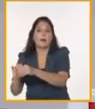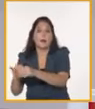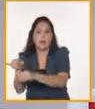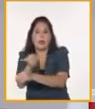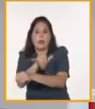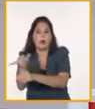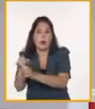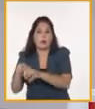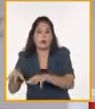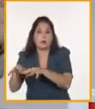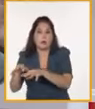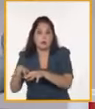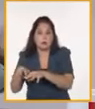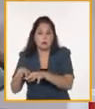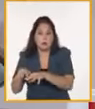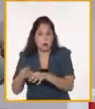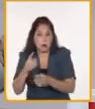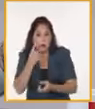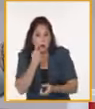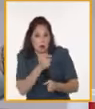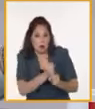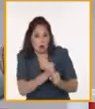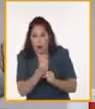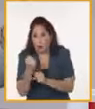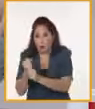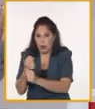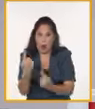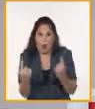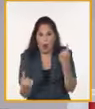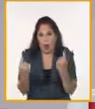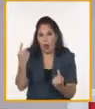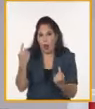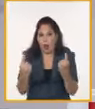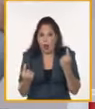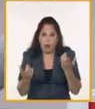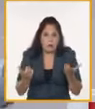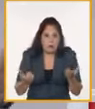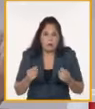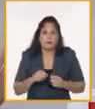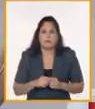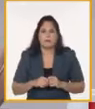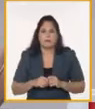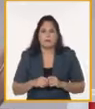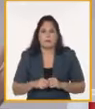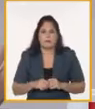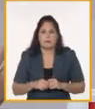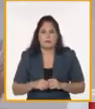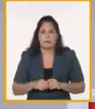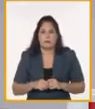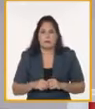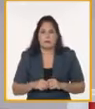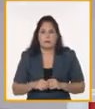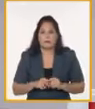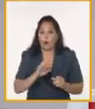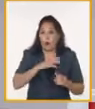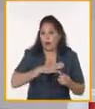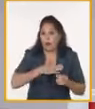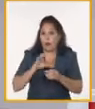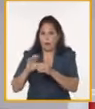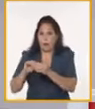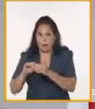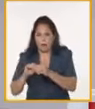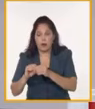situación Y entonces al final Cuando usted viene a ver tiene eh un es un suter fugio para tener una empresa entonces usted quiere tener una